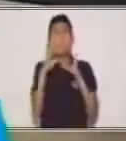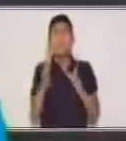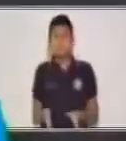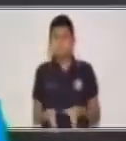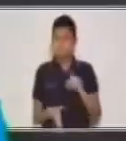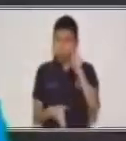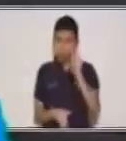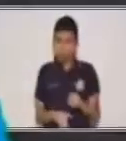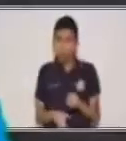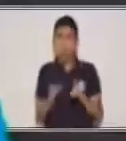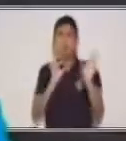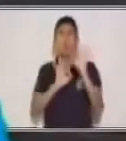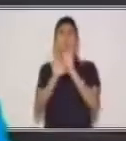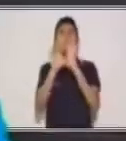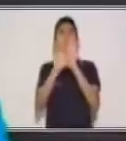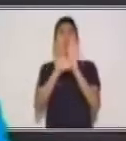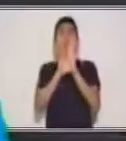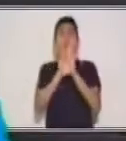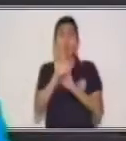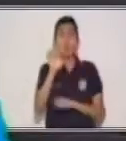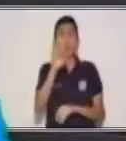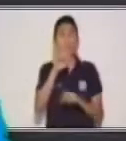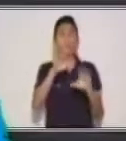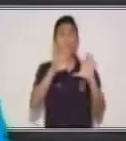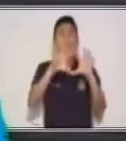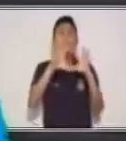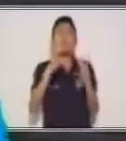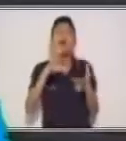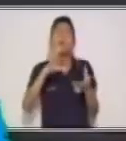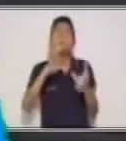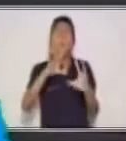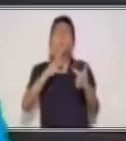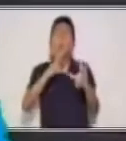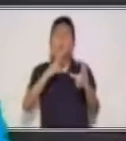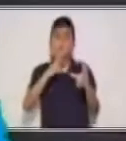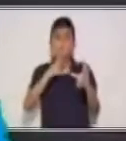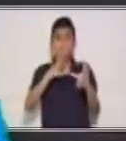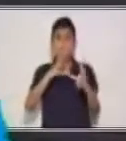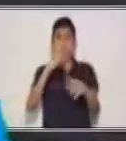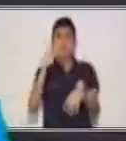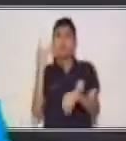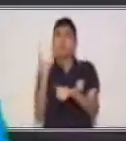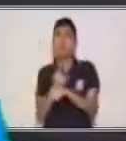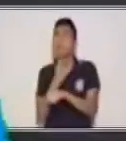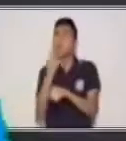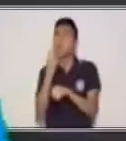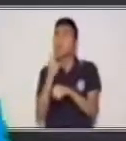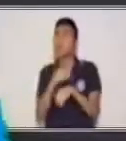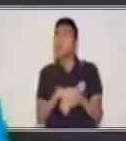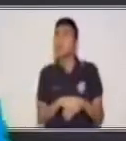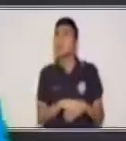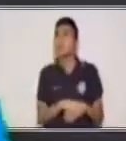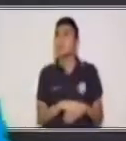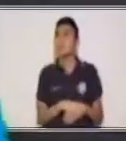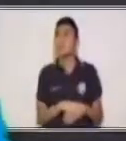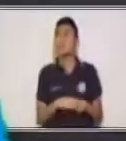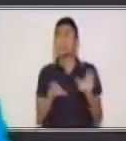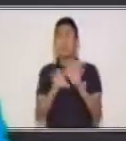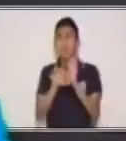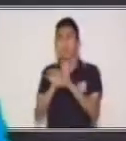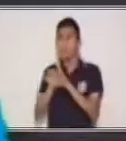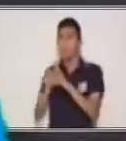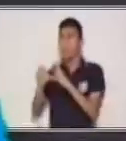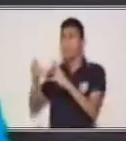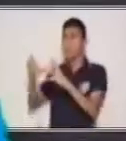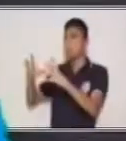O que yo coloque, por ejemplo, la pelota la usamos la pelota la pinchó Pedro, ¿sí?